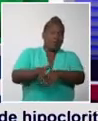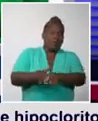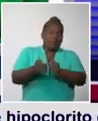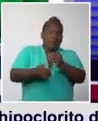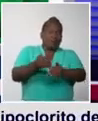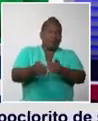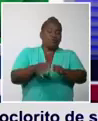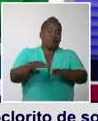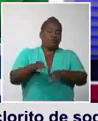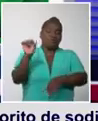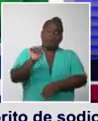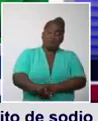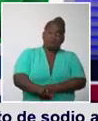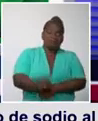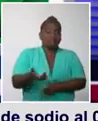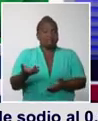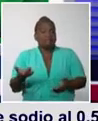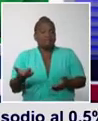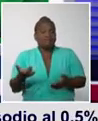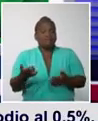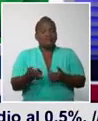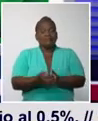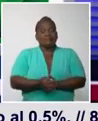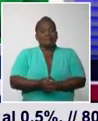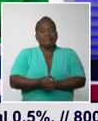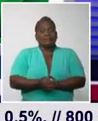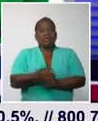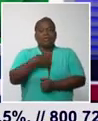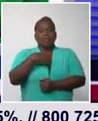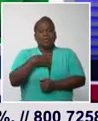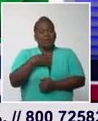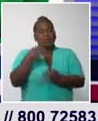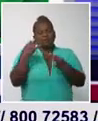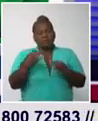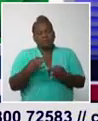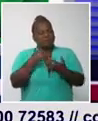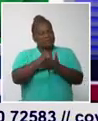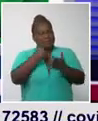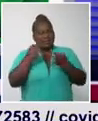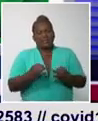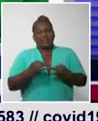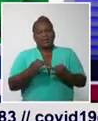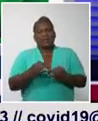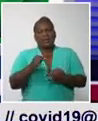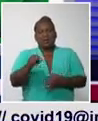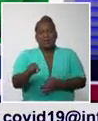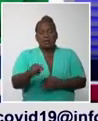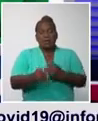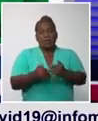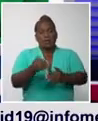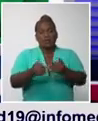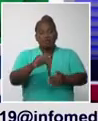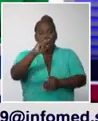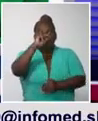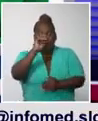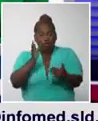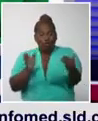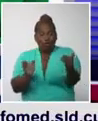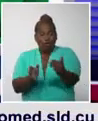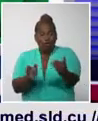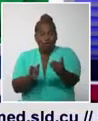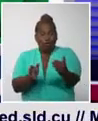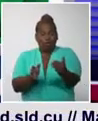No obstante, tenemos casi la certeza de que van a tener una evolución que se